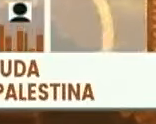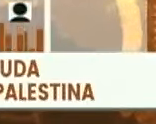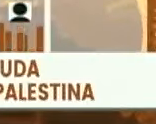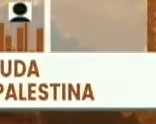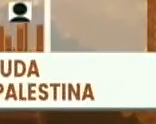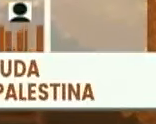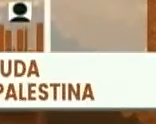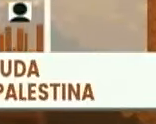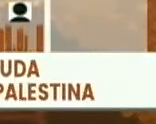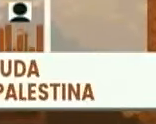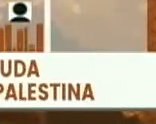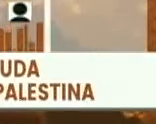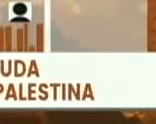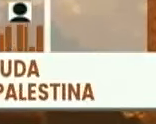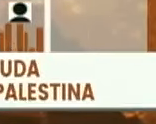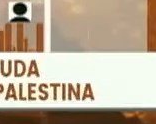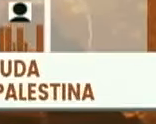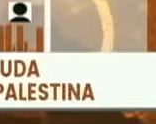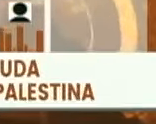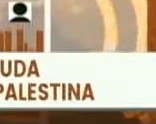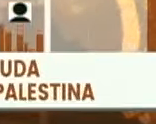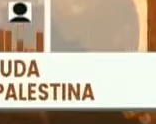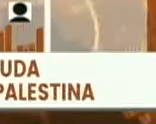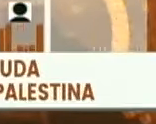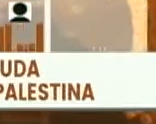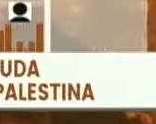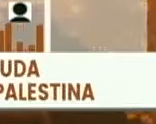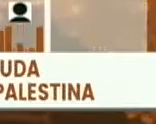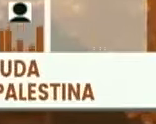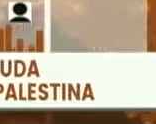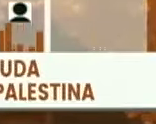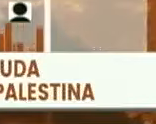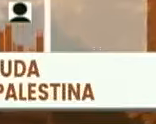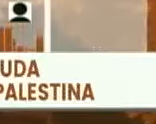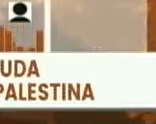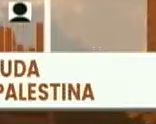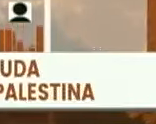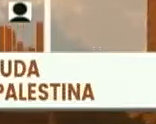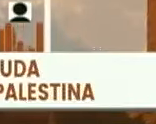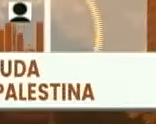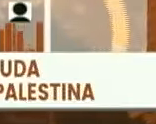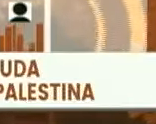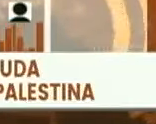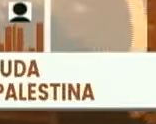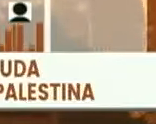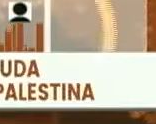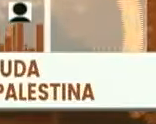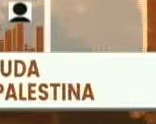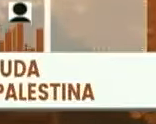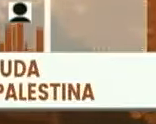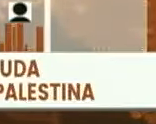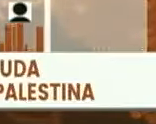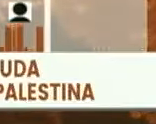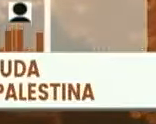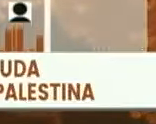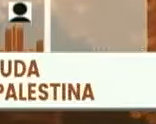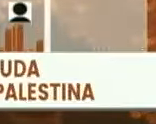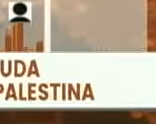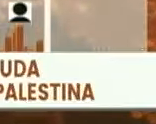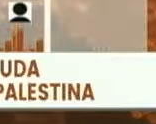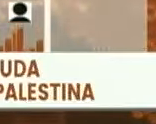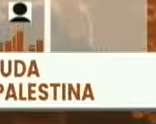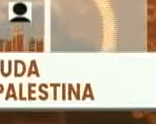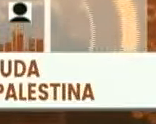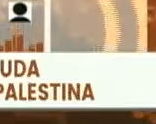de kit de primeros auxilios, todo lo que tiene que ver con kit de higiene personal, material médico